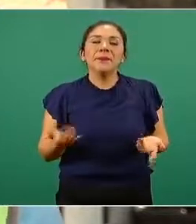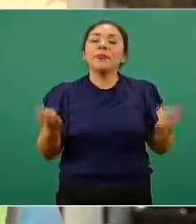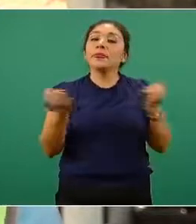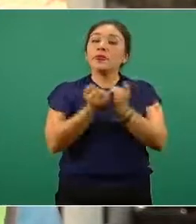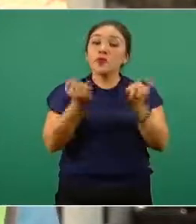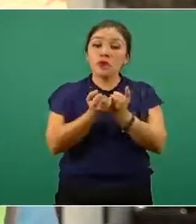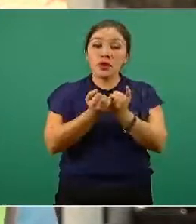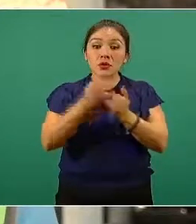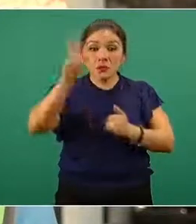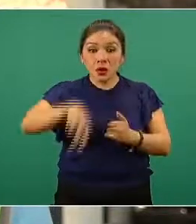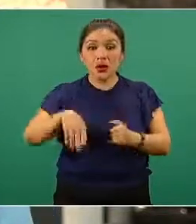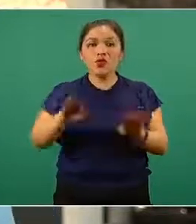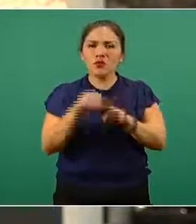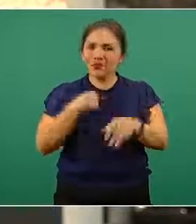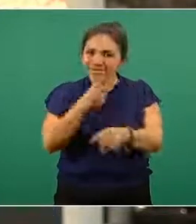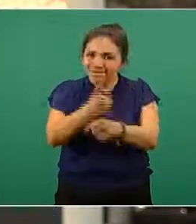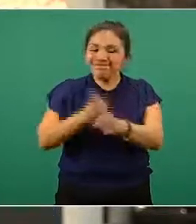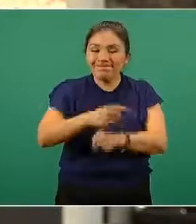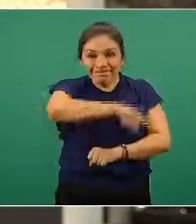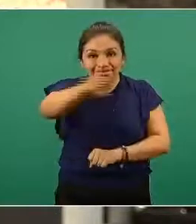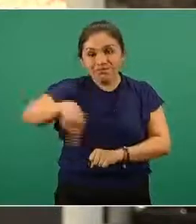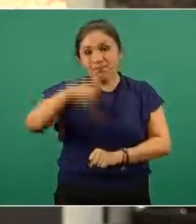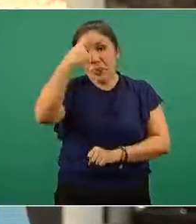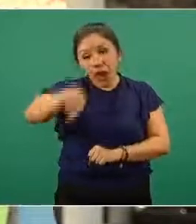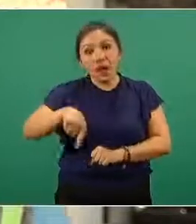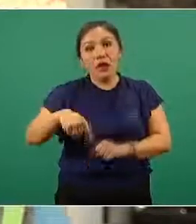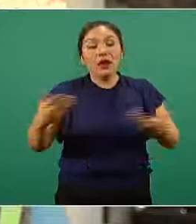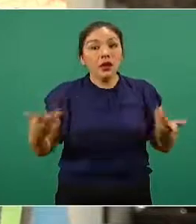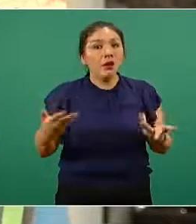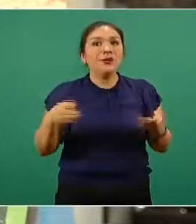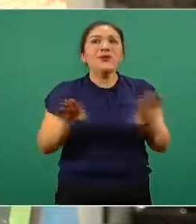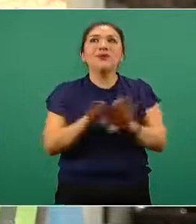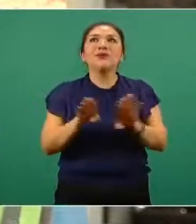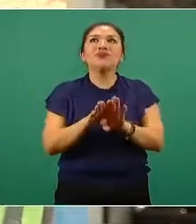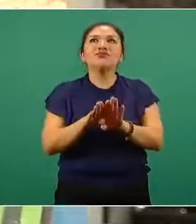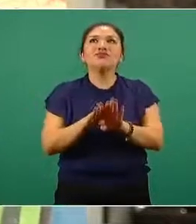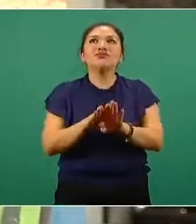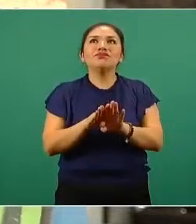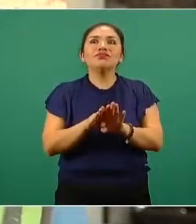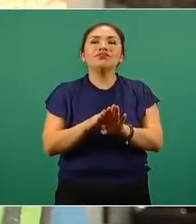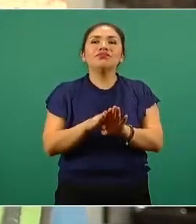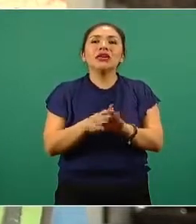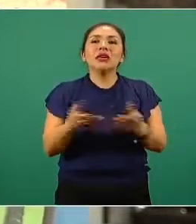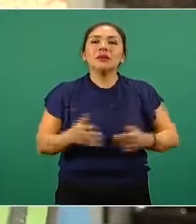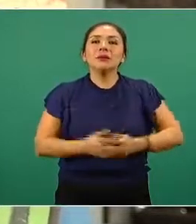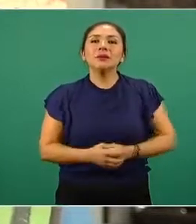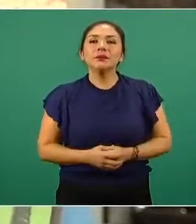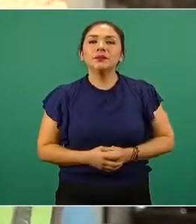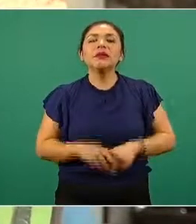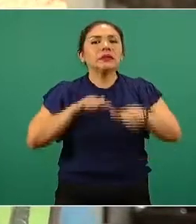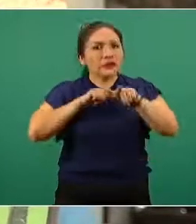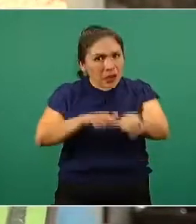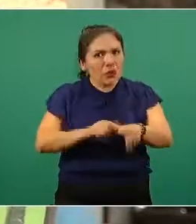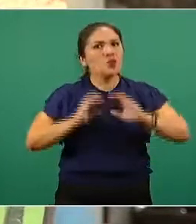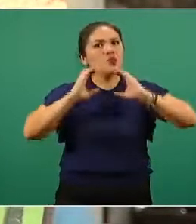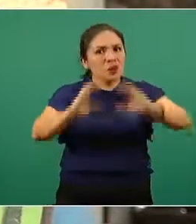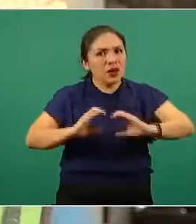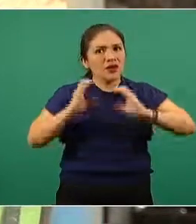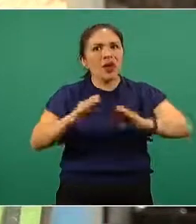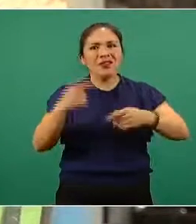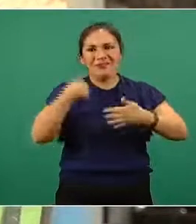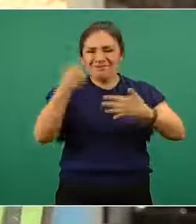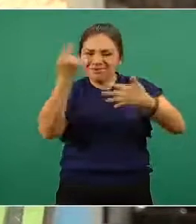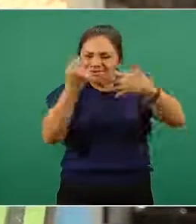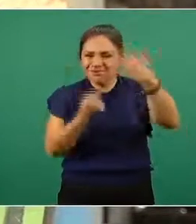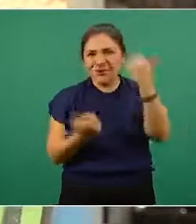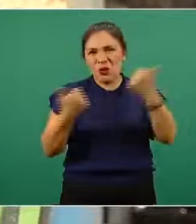También les hago una invitación a que no dejen de seguir las medidas de